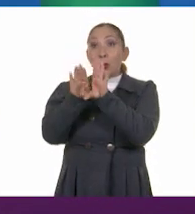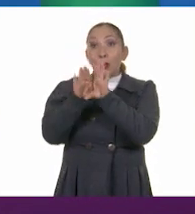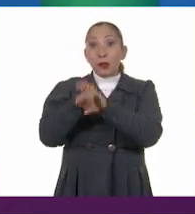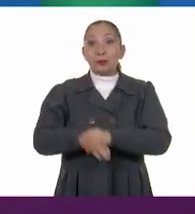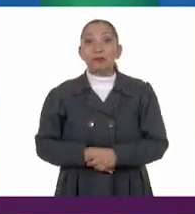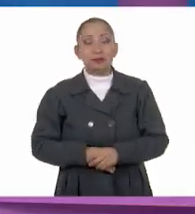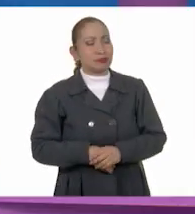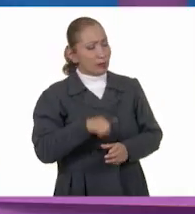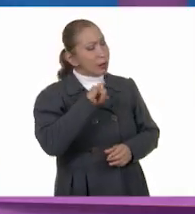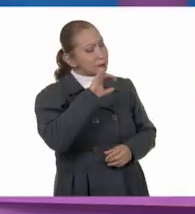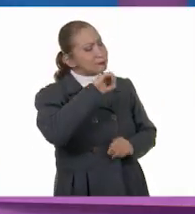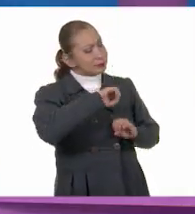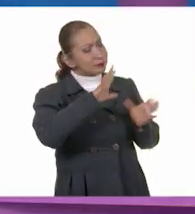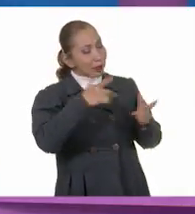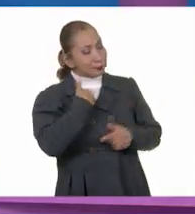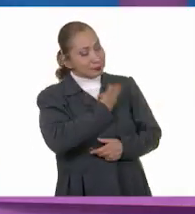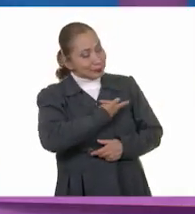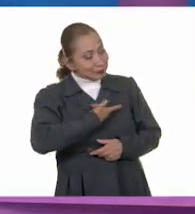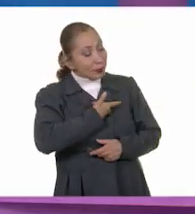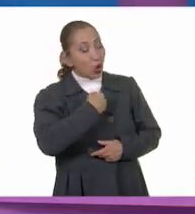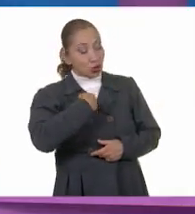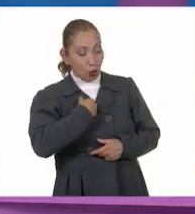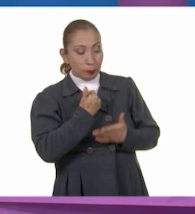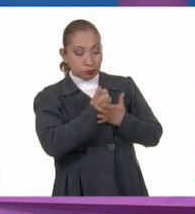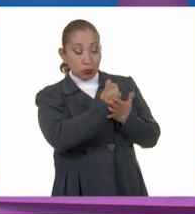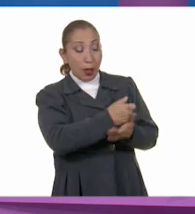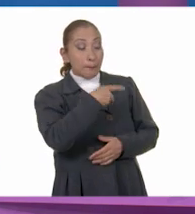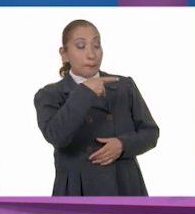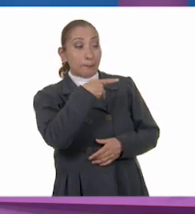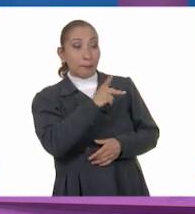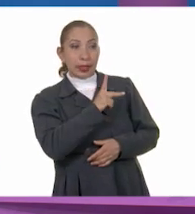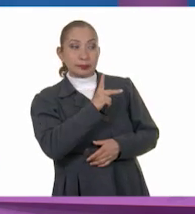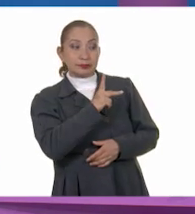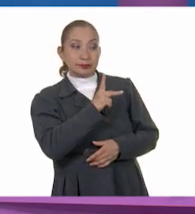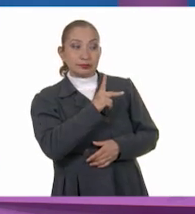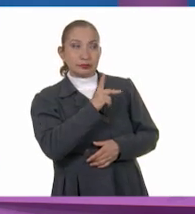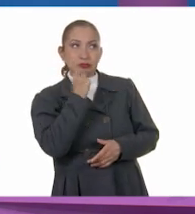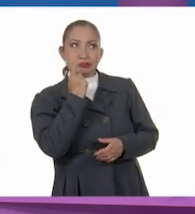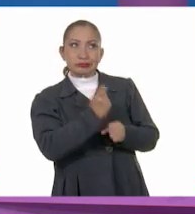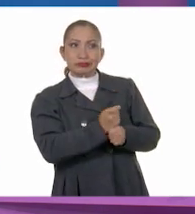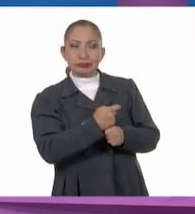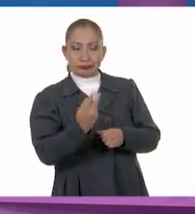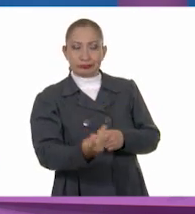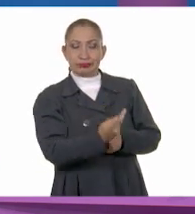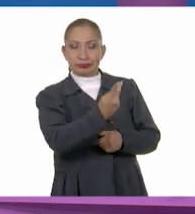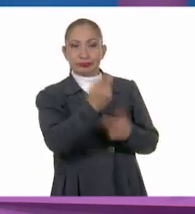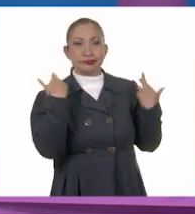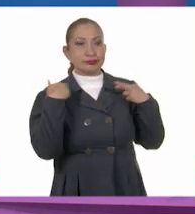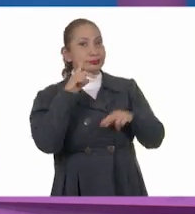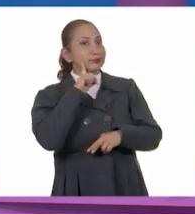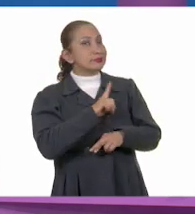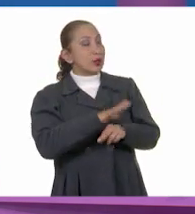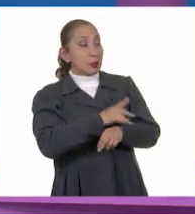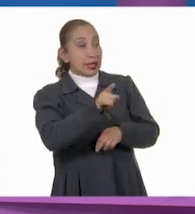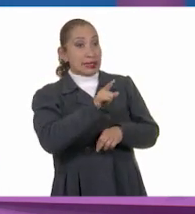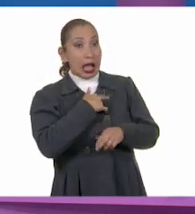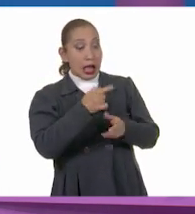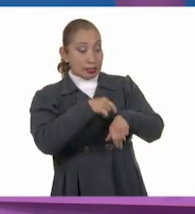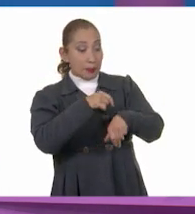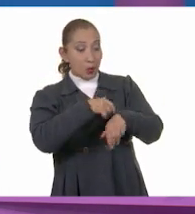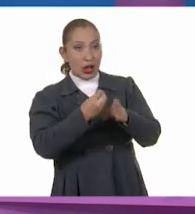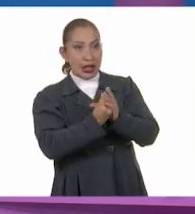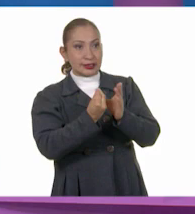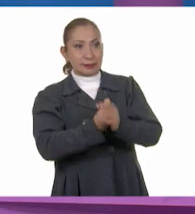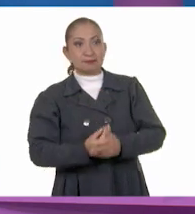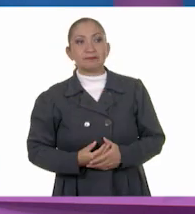hacerlo? Sí, claro que sí, con mucho gusto. Yo te ayudo, pero creo que primero hay que preguntarle a la maestra porque ya estamos en tiempo de